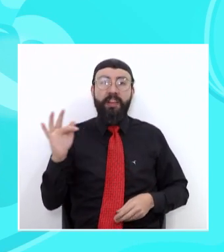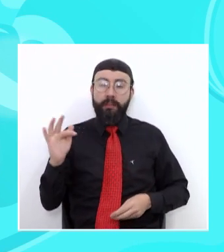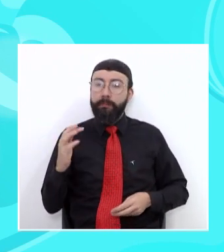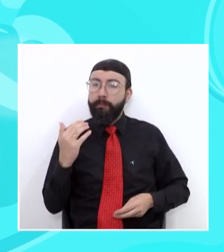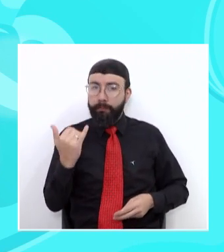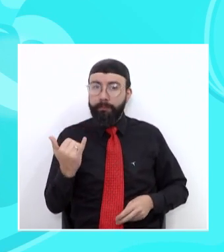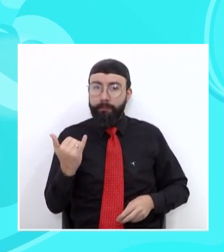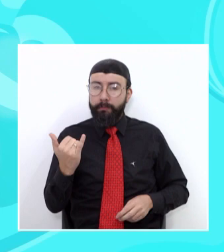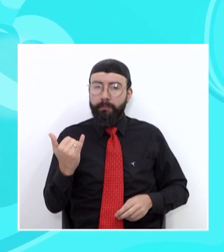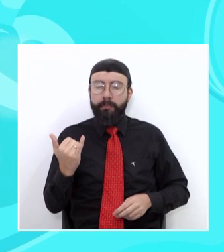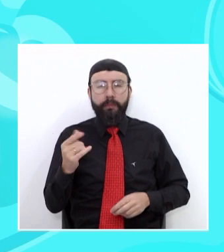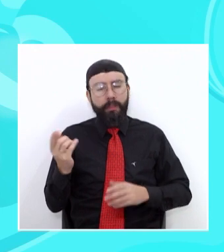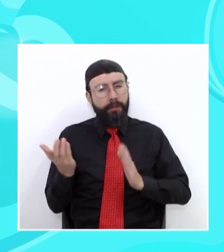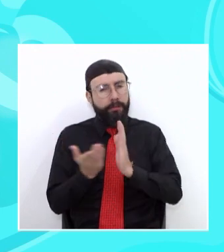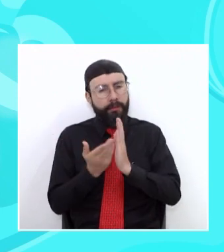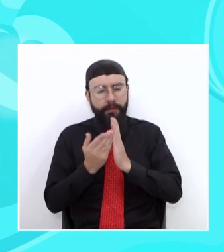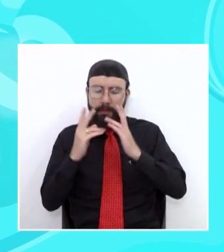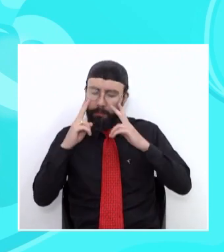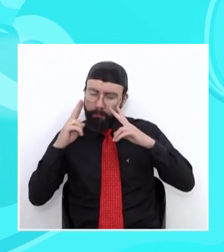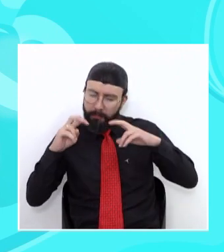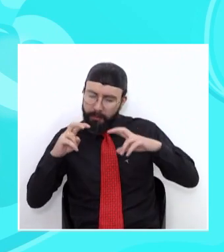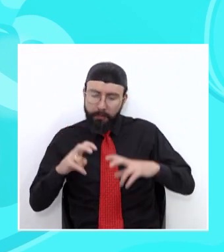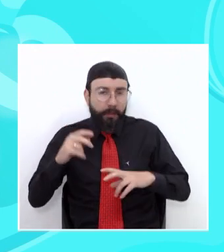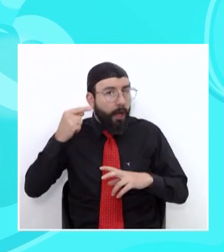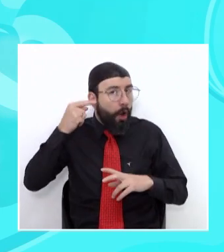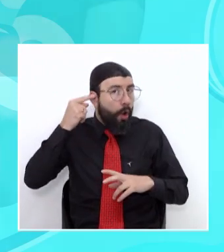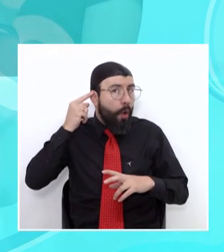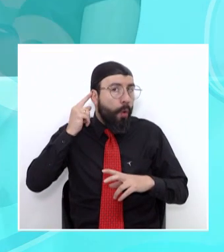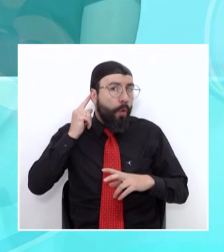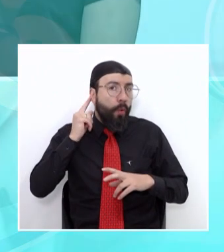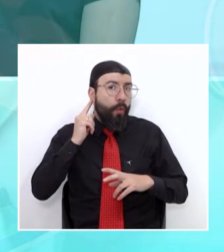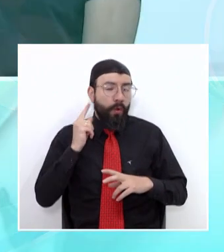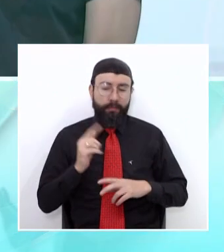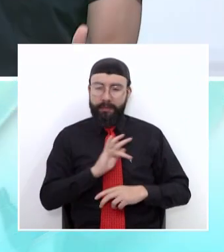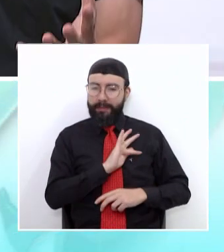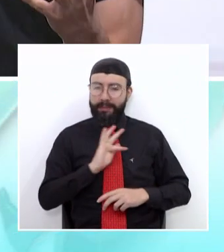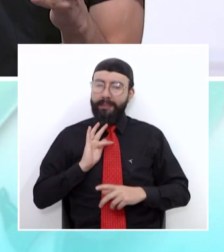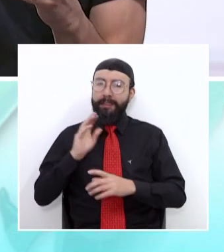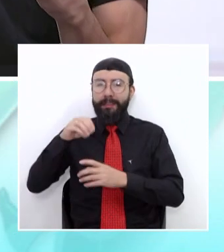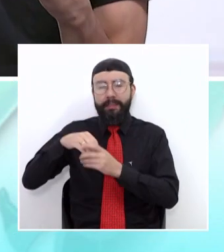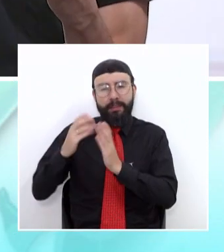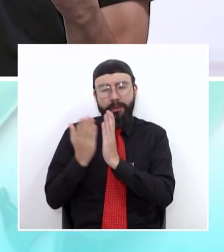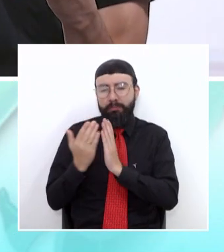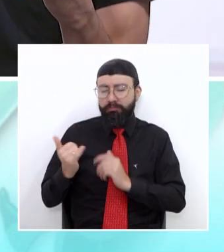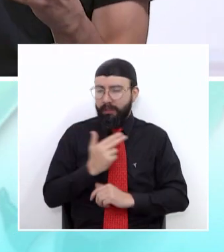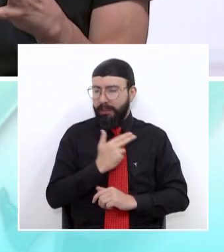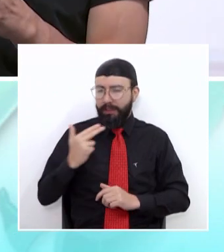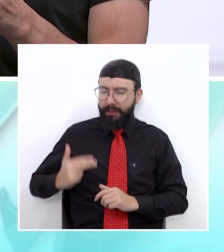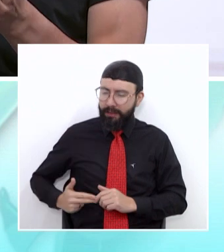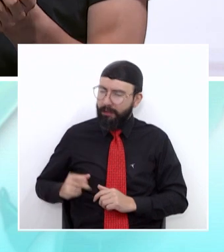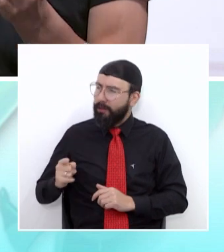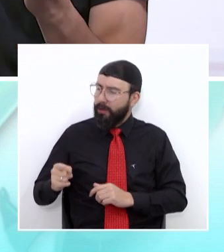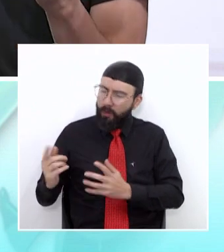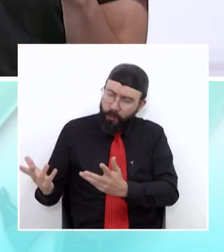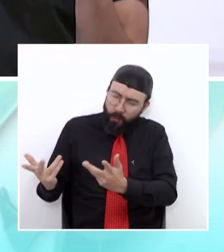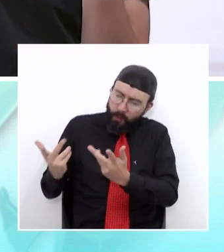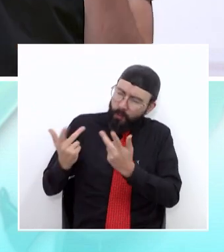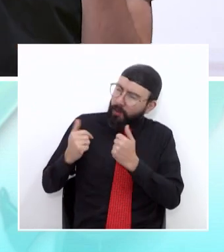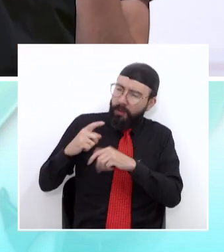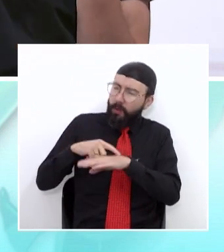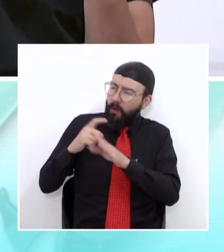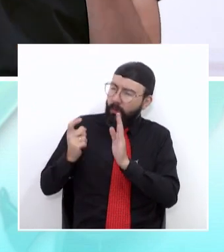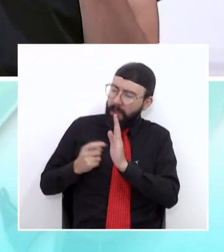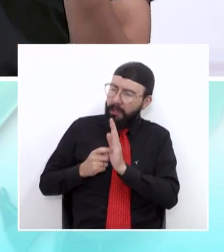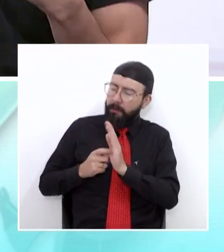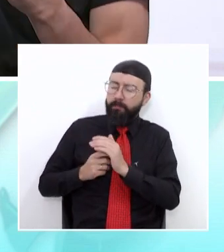Noyer, va y estudia auriculomedicina o auriculoterapia en China, él mira y trae toda esa información y dice, no,